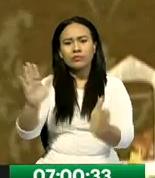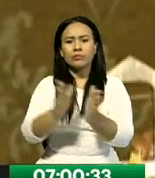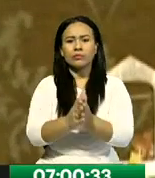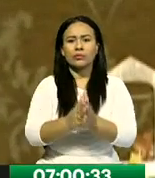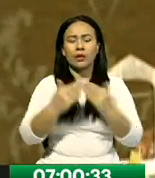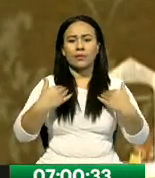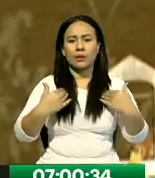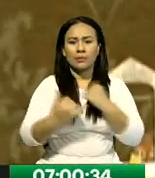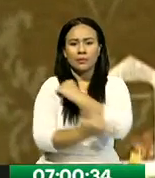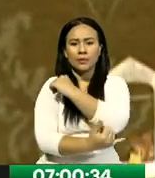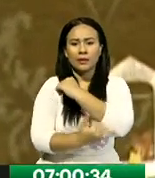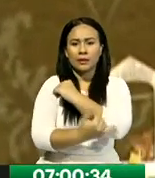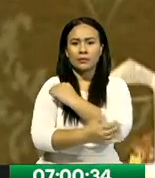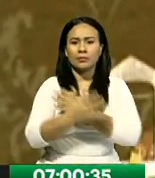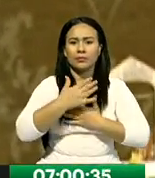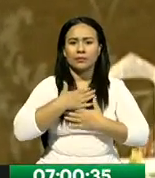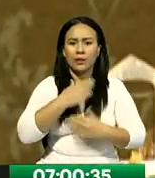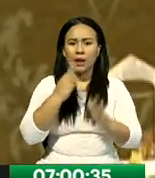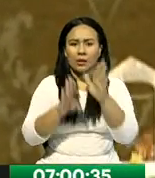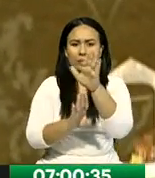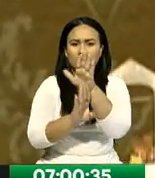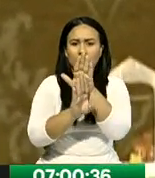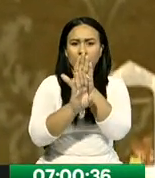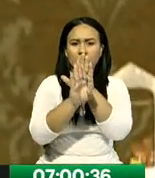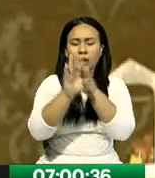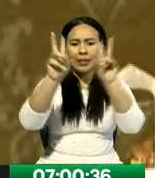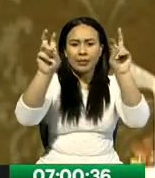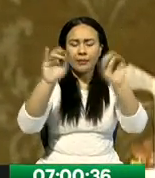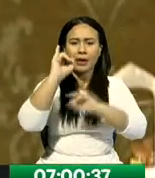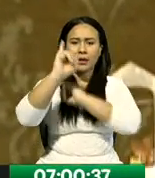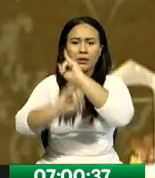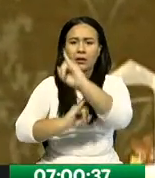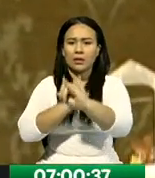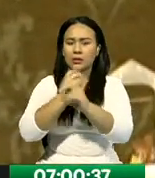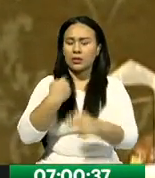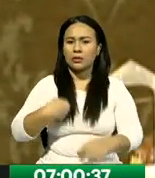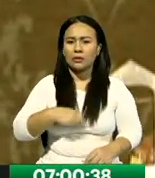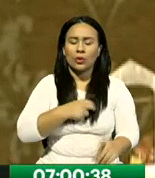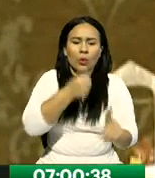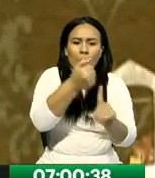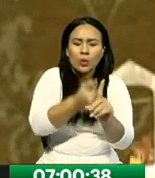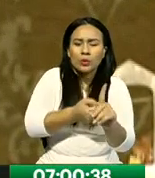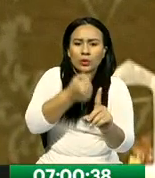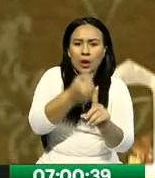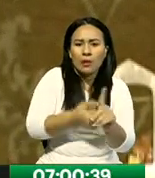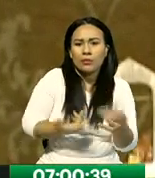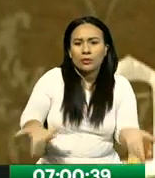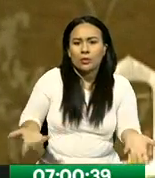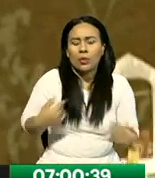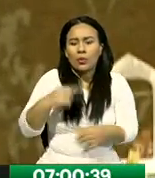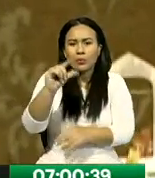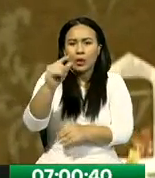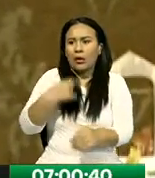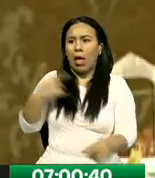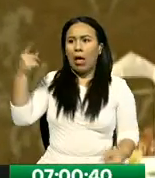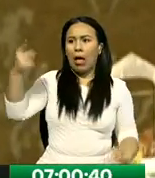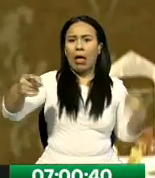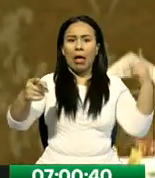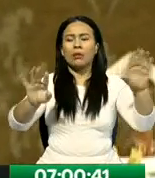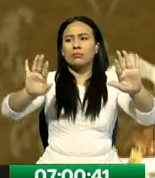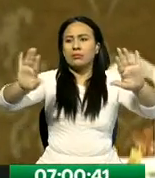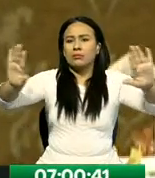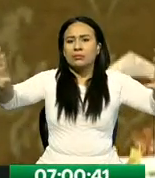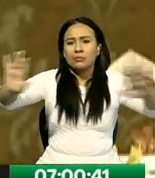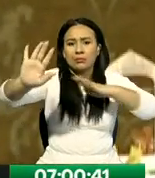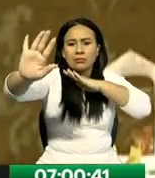actuando reactivamente con respecto a temas internacionales, poco proactivamente, por respeto,